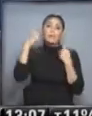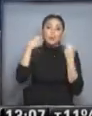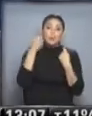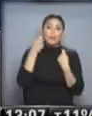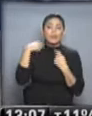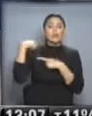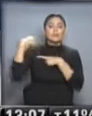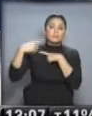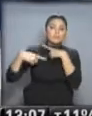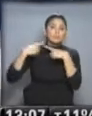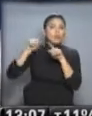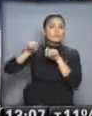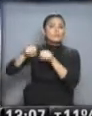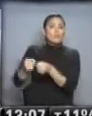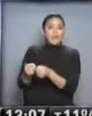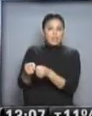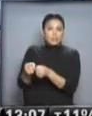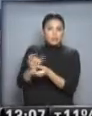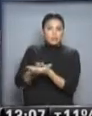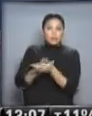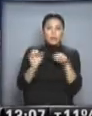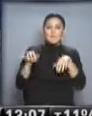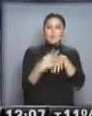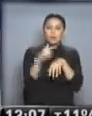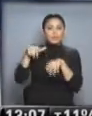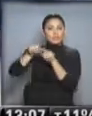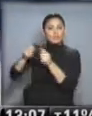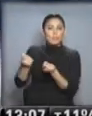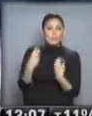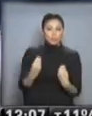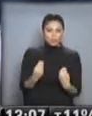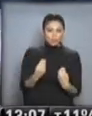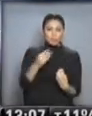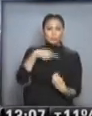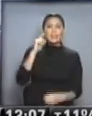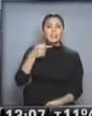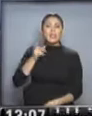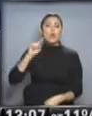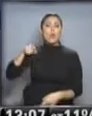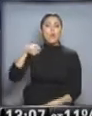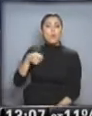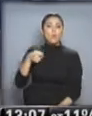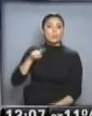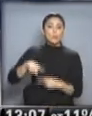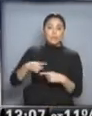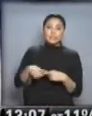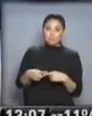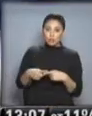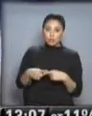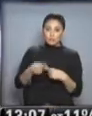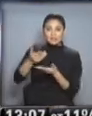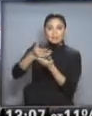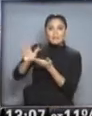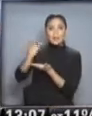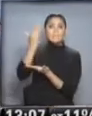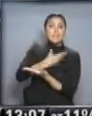paraguay continúa suspendida dentro de lo que es el mercosur porque entendieron que el juicio político en aquel momento que destituyó a